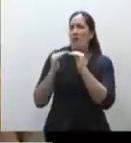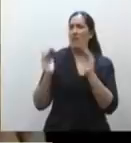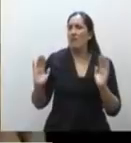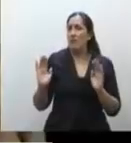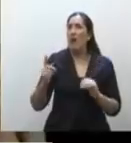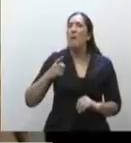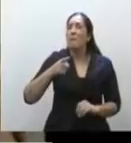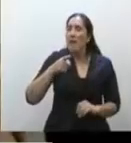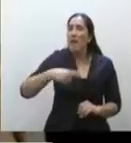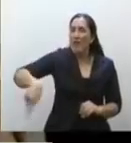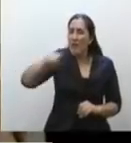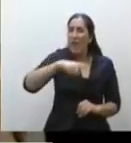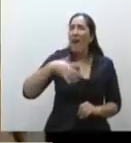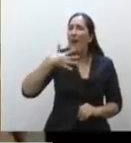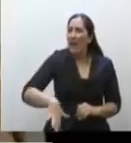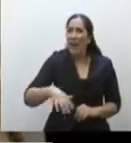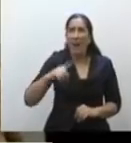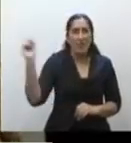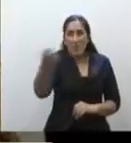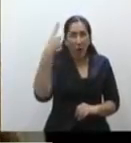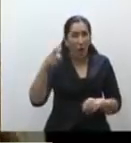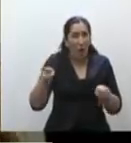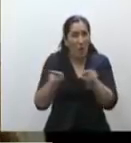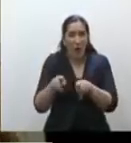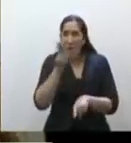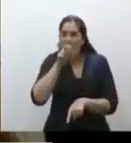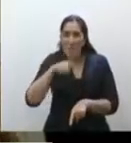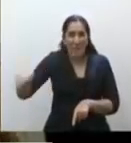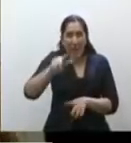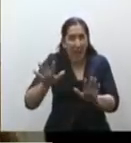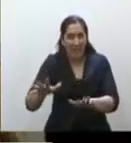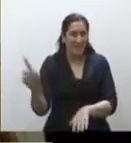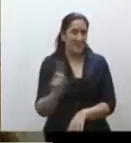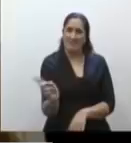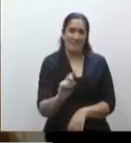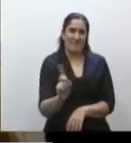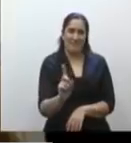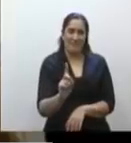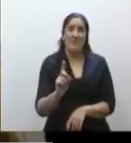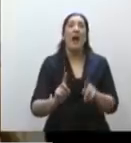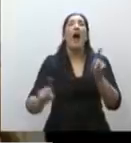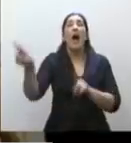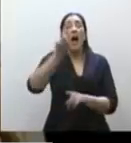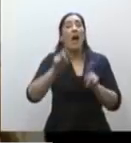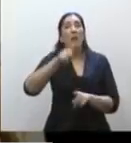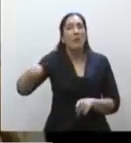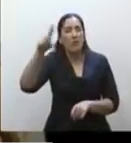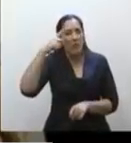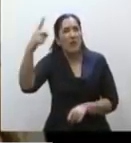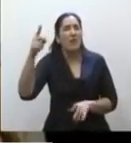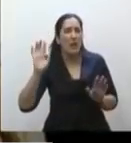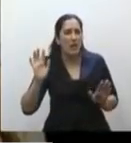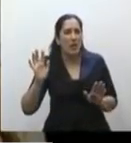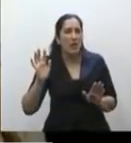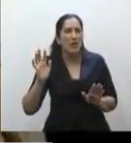que esta no es la realidad de muchísimas mujeres. Los que creen que solamente